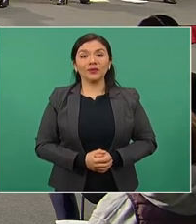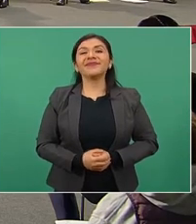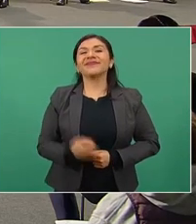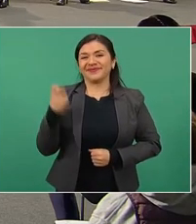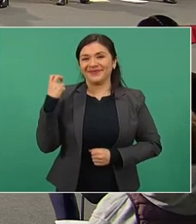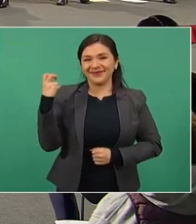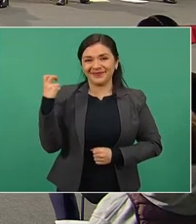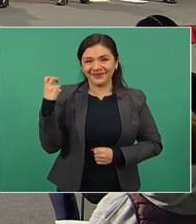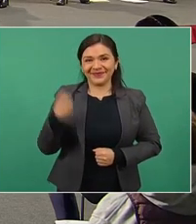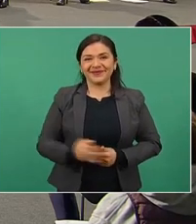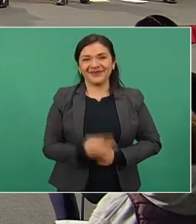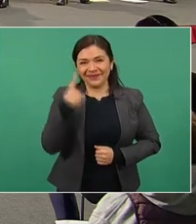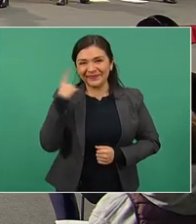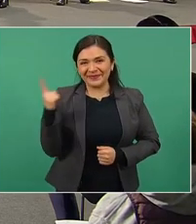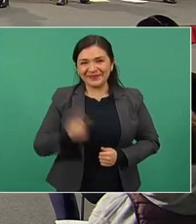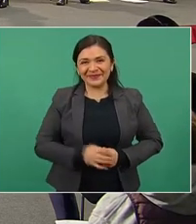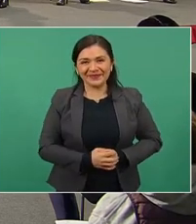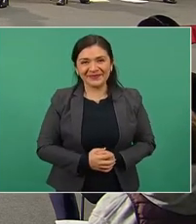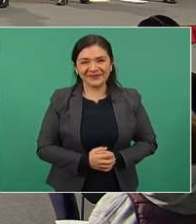Ándale, mira.